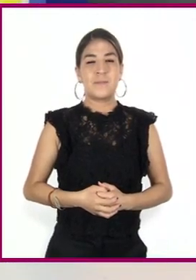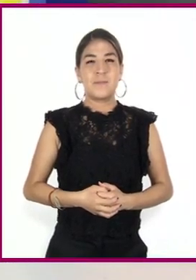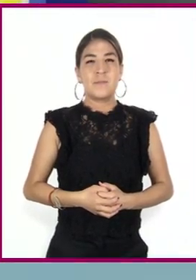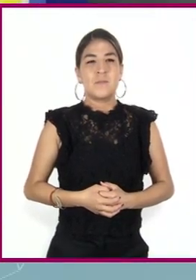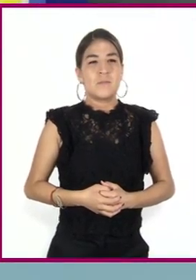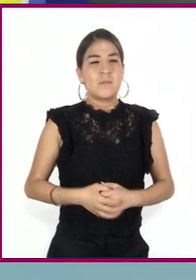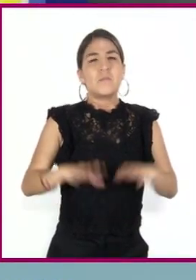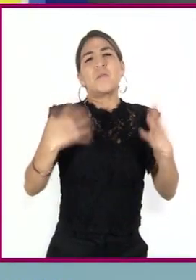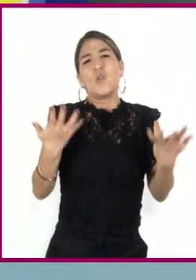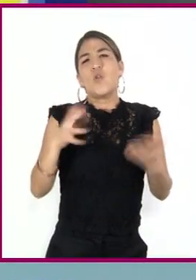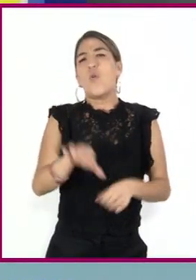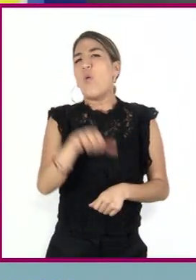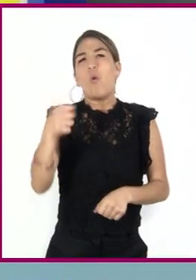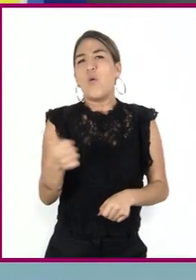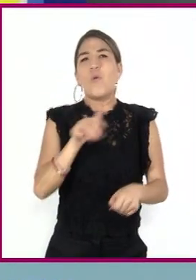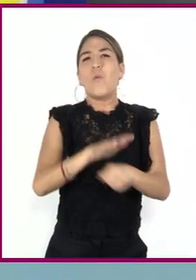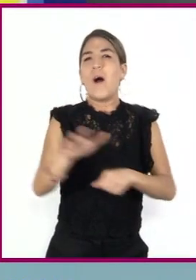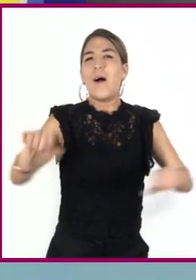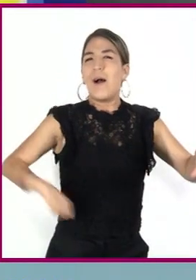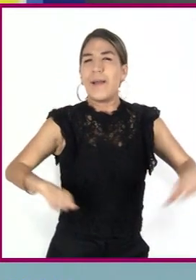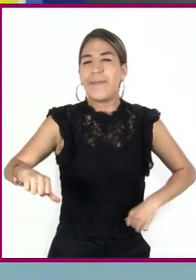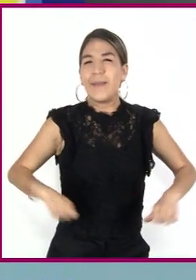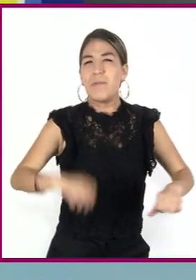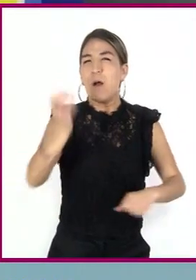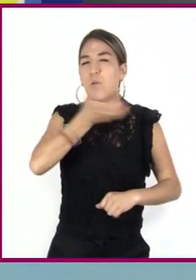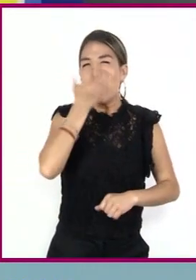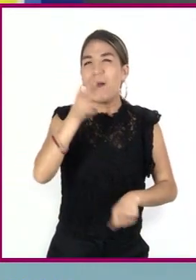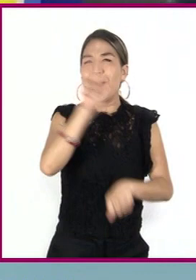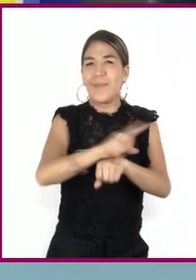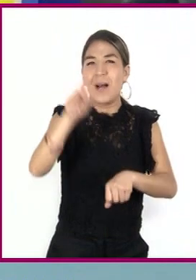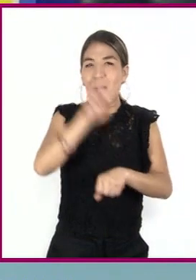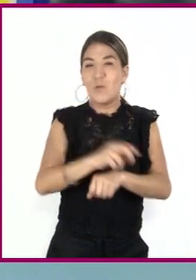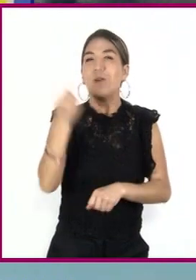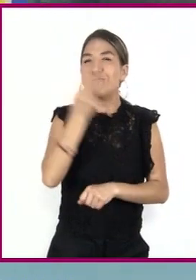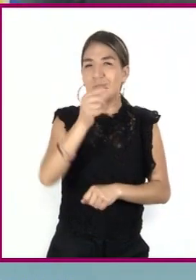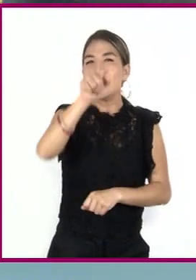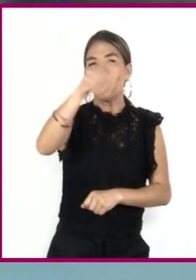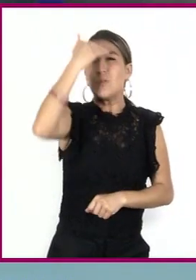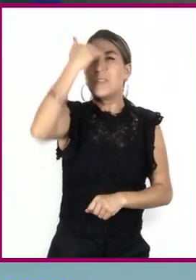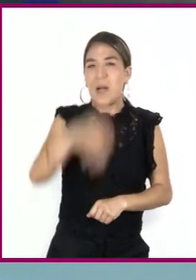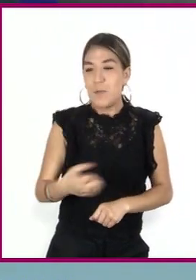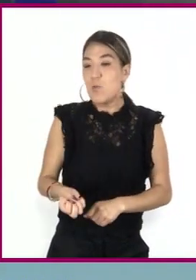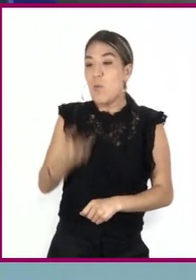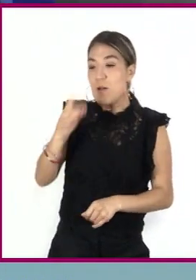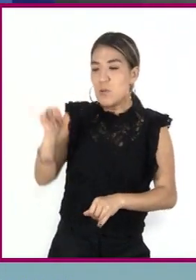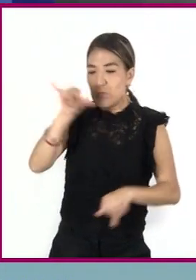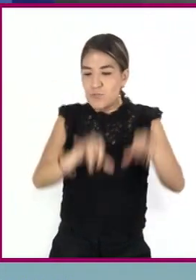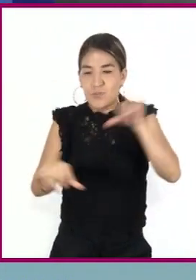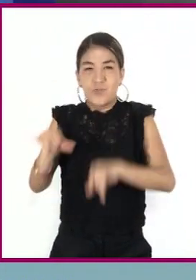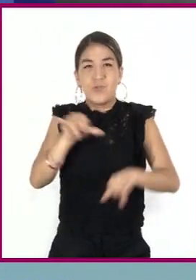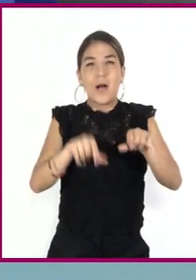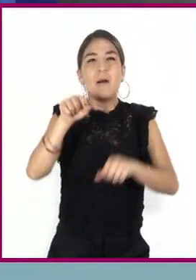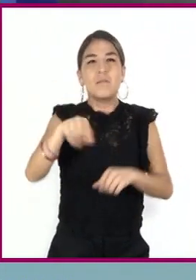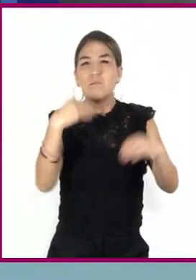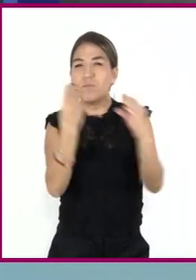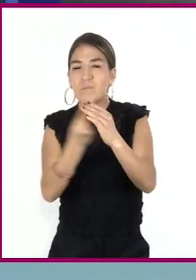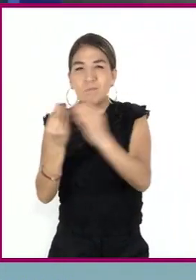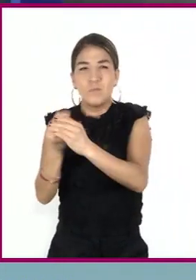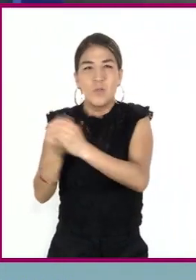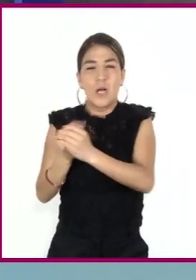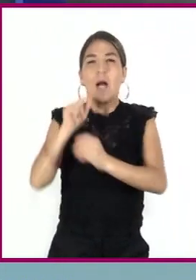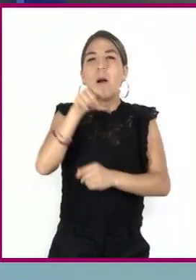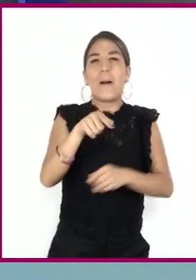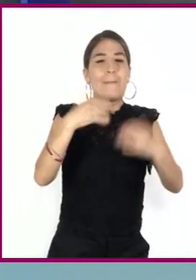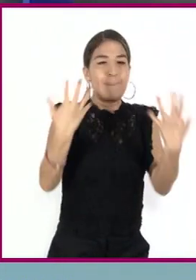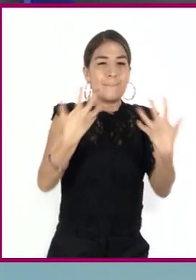¿En qué otros aspectos de la vida cotidiana es importante conocer la concentración de las disoluciones? ¿En qué área de la industria